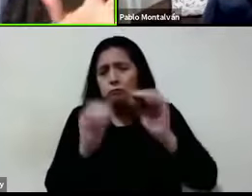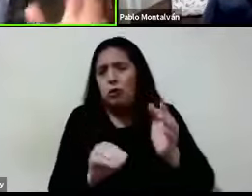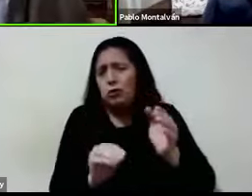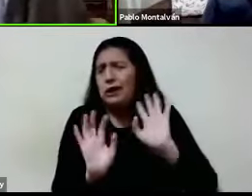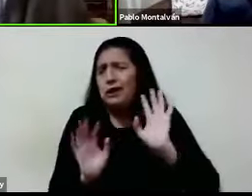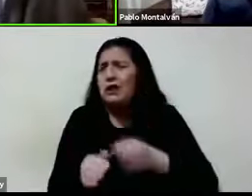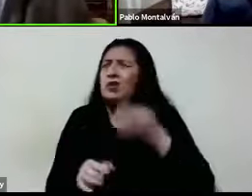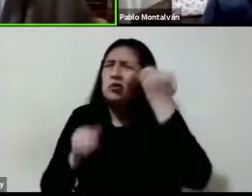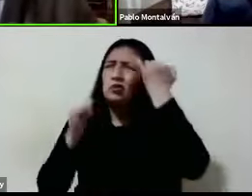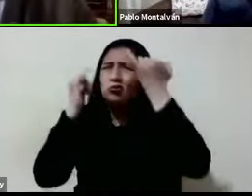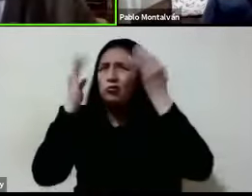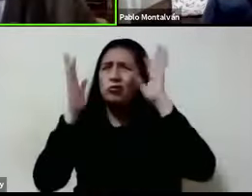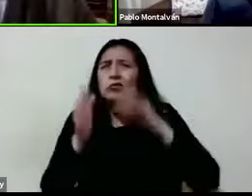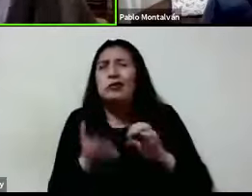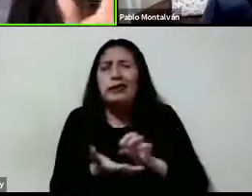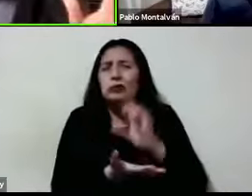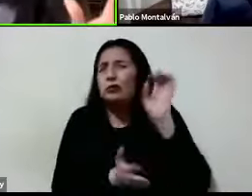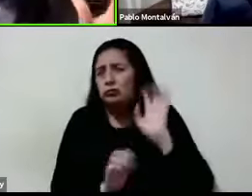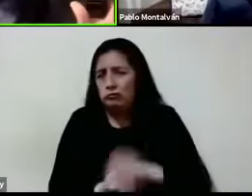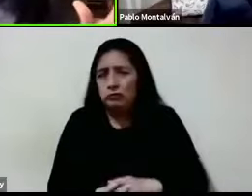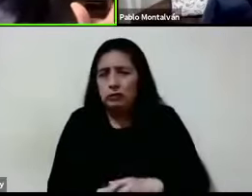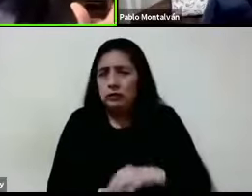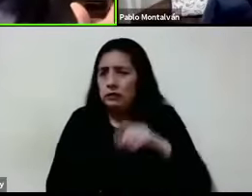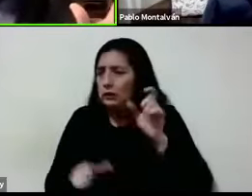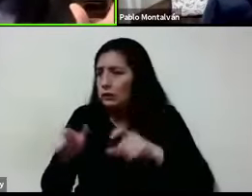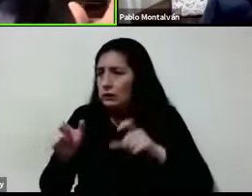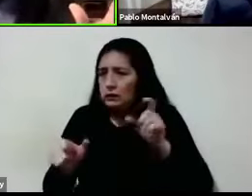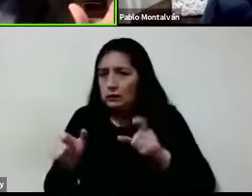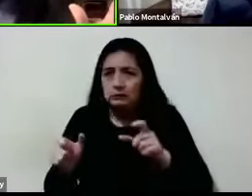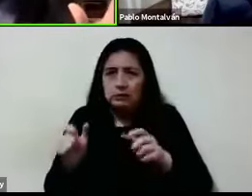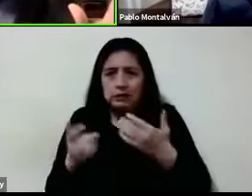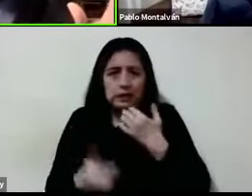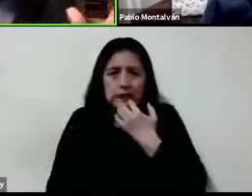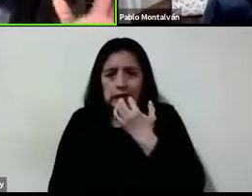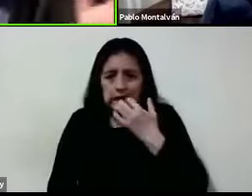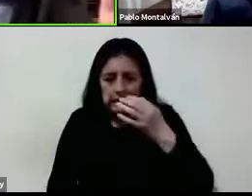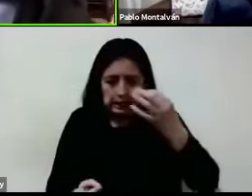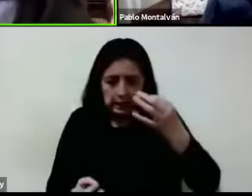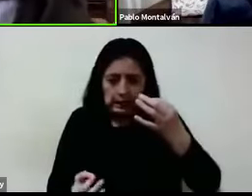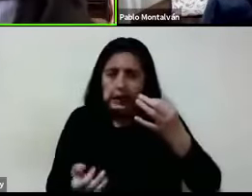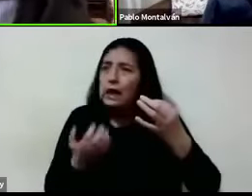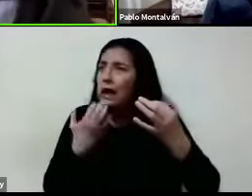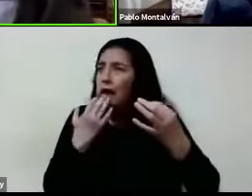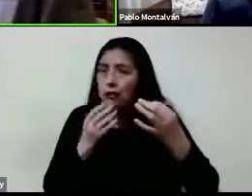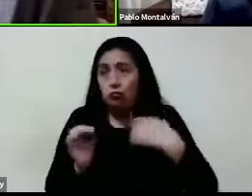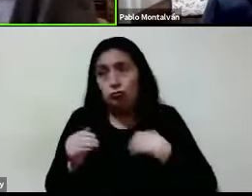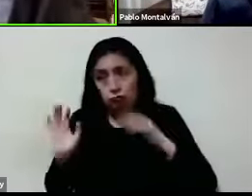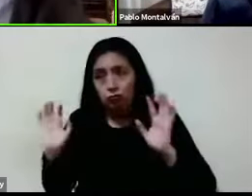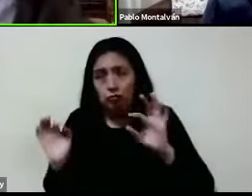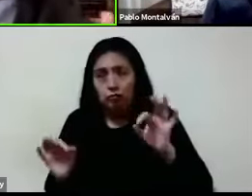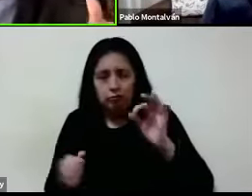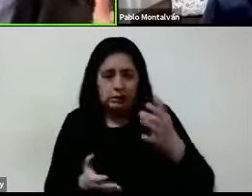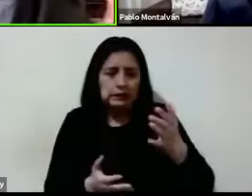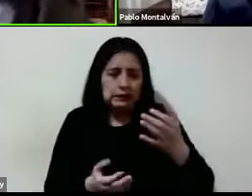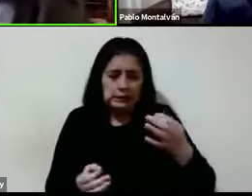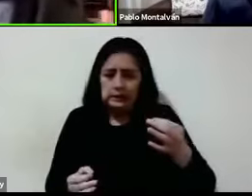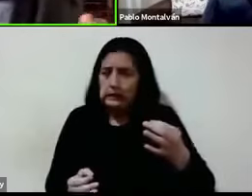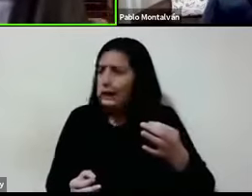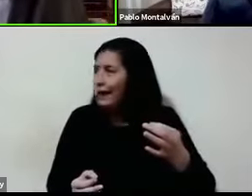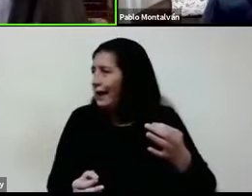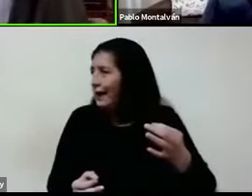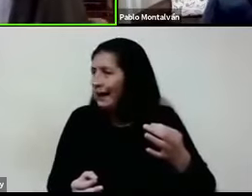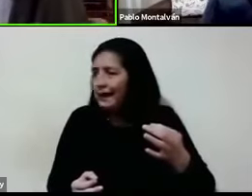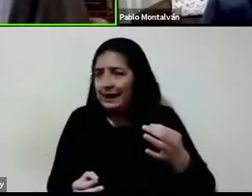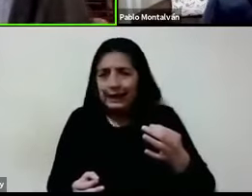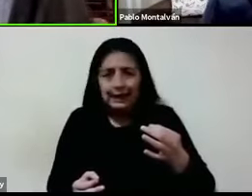ocurre vinculado con educación. Y la gente entra en un temor frente a la hoja en blanco, lo hago a propósito, por supuesto, empiezan a mirar hacia el